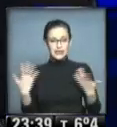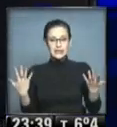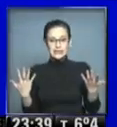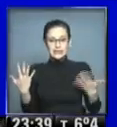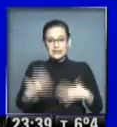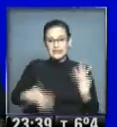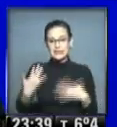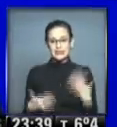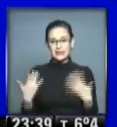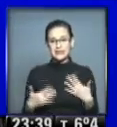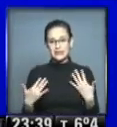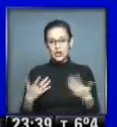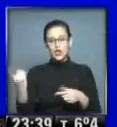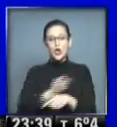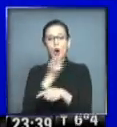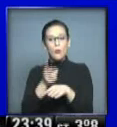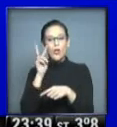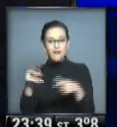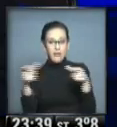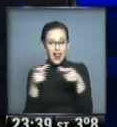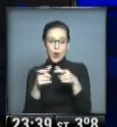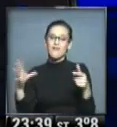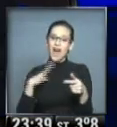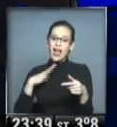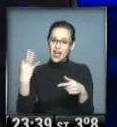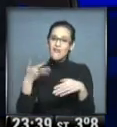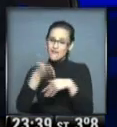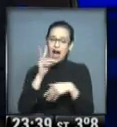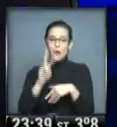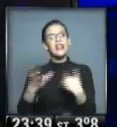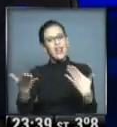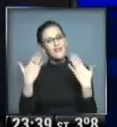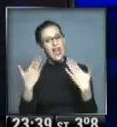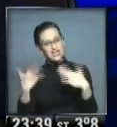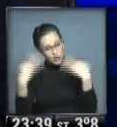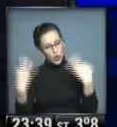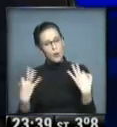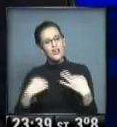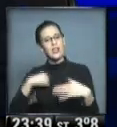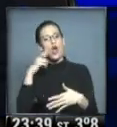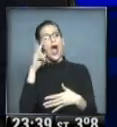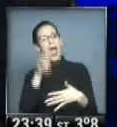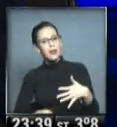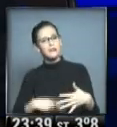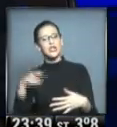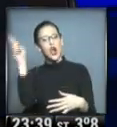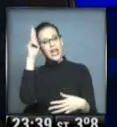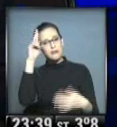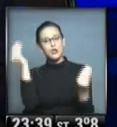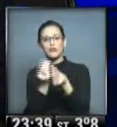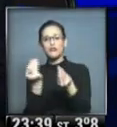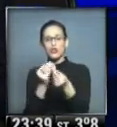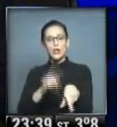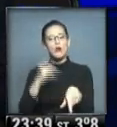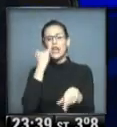No tuve ambos todavía la oportunidad de ir, voy a pasar a ver la peli. Por muchas favor. Felicitaciones, sabés que te admiro, que te respeto, gracias. Mucho hace muchas años gracias, que